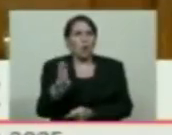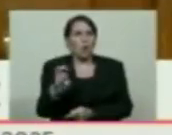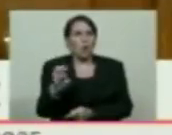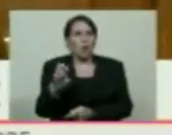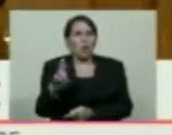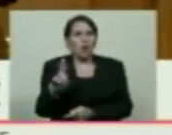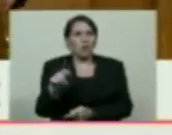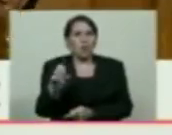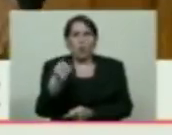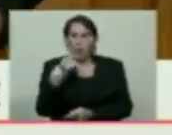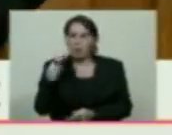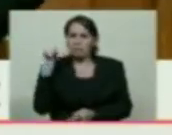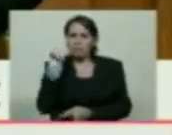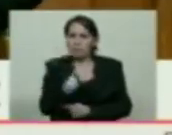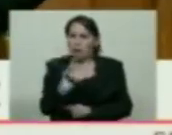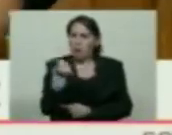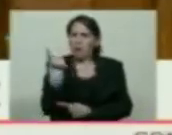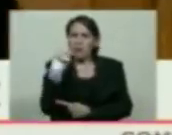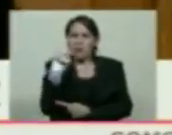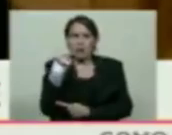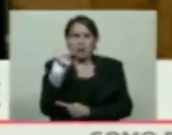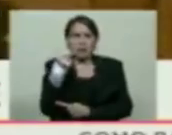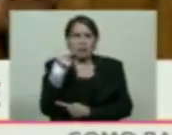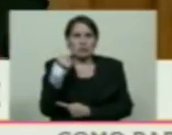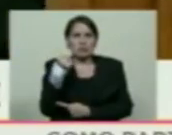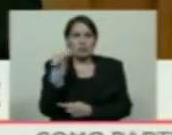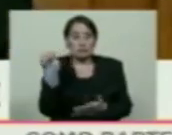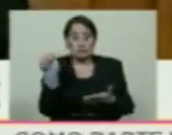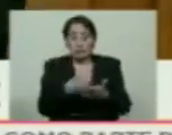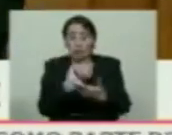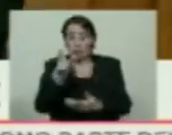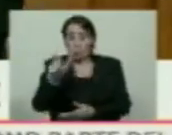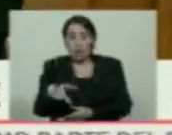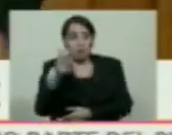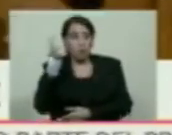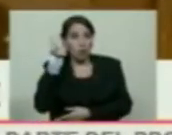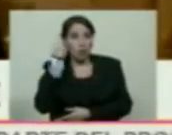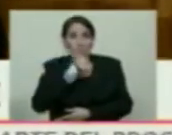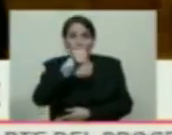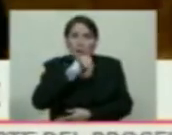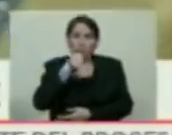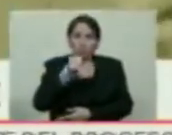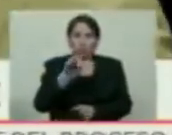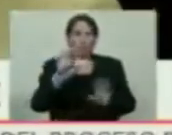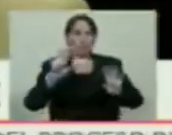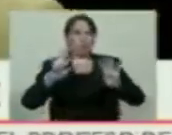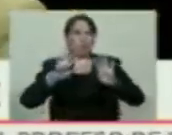A Roberto Mesuti lo acusaron ayer de desaparecer una periodista. La vuelta al